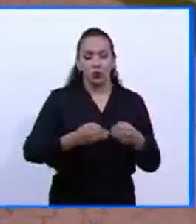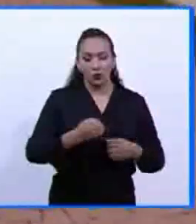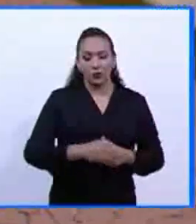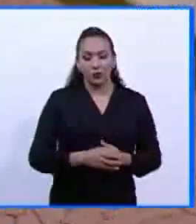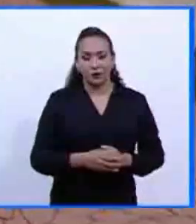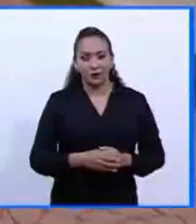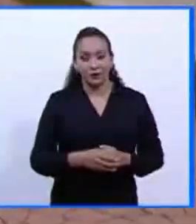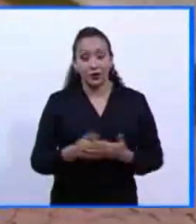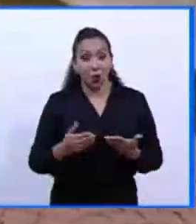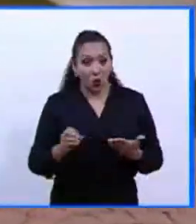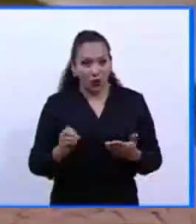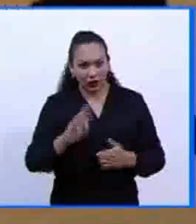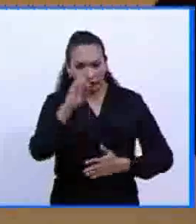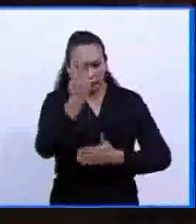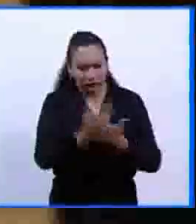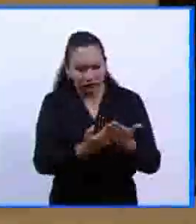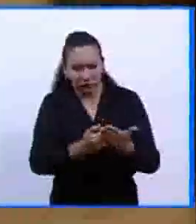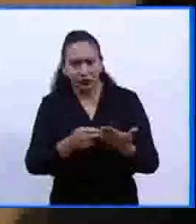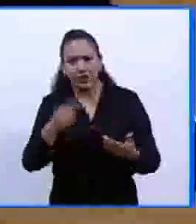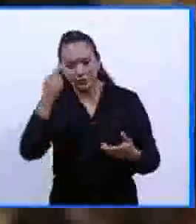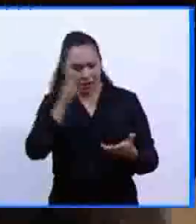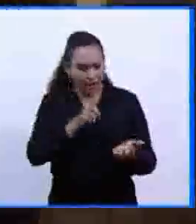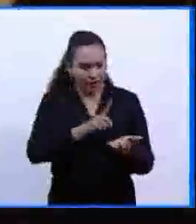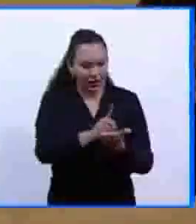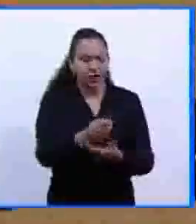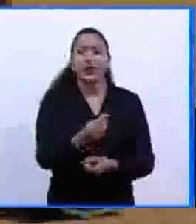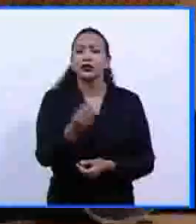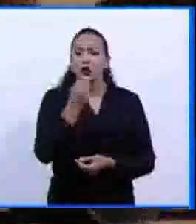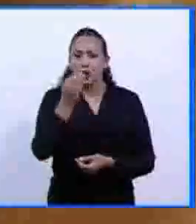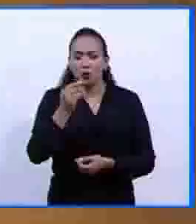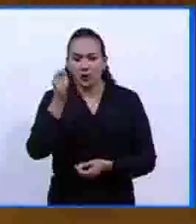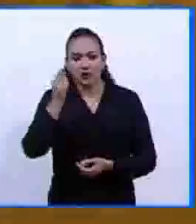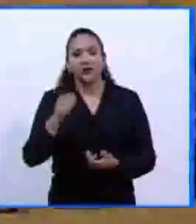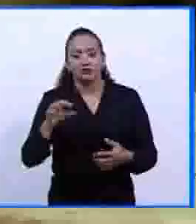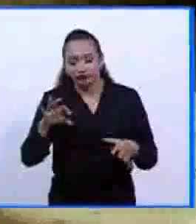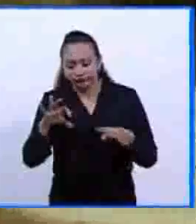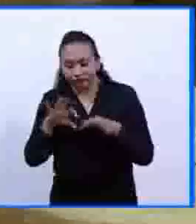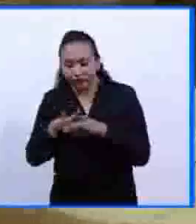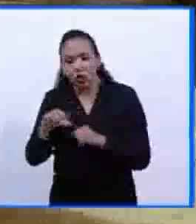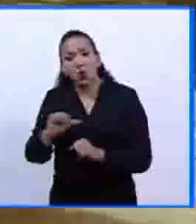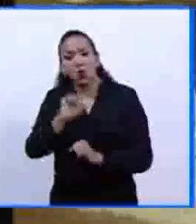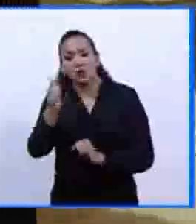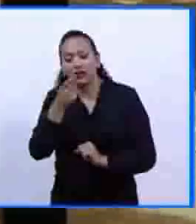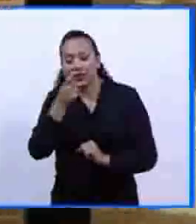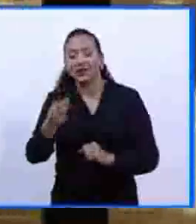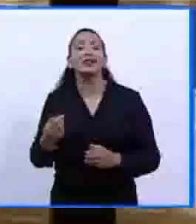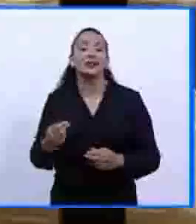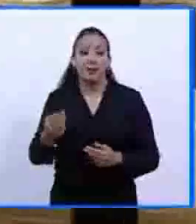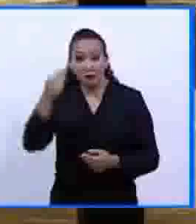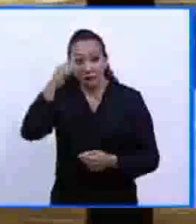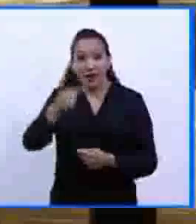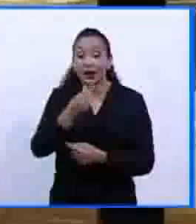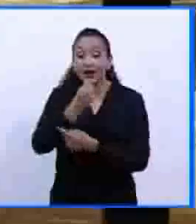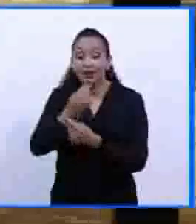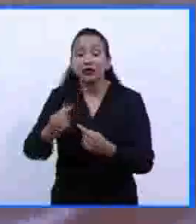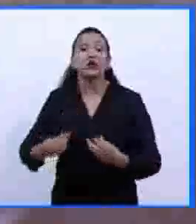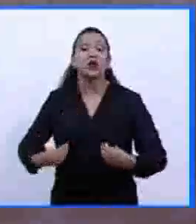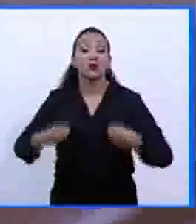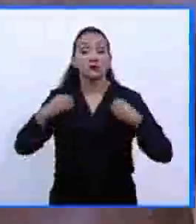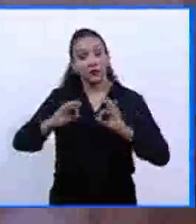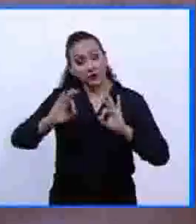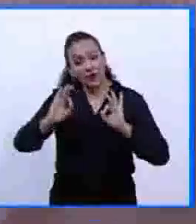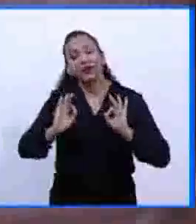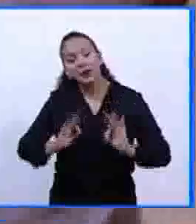jurídica, ni tampoco del derecho alimentario, vinculado con el derecho a un nivel de vida adecuado del que emana el principio